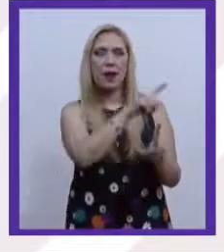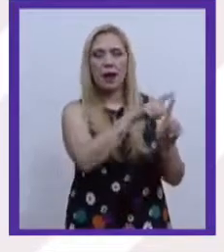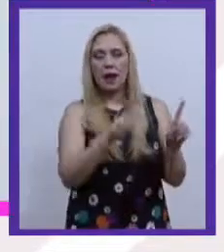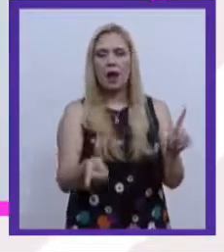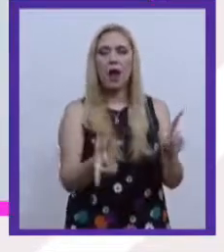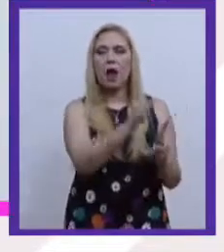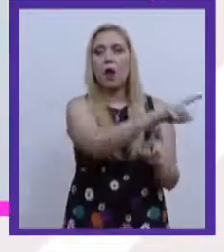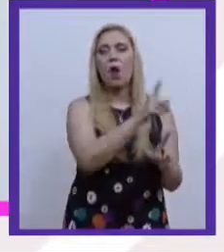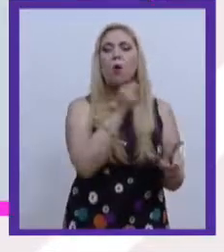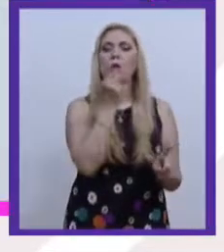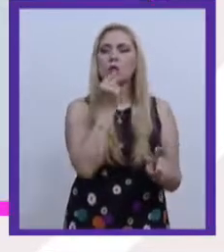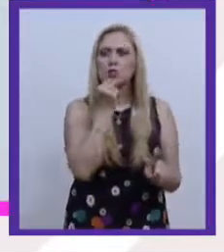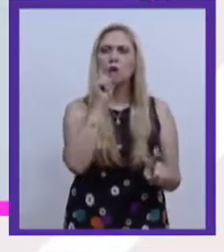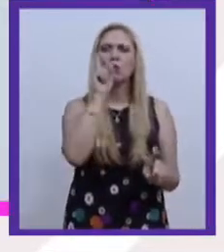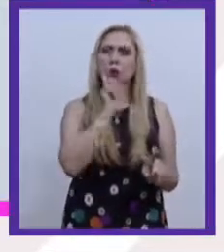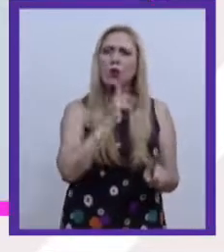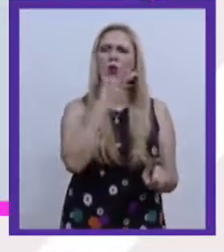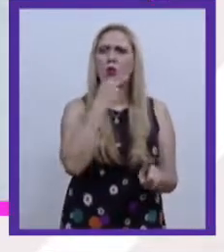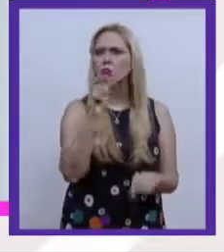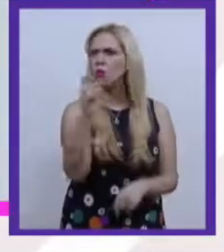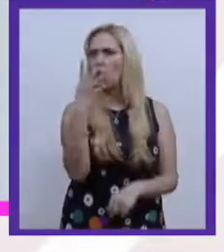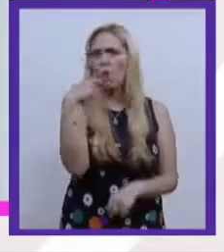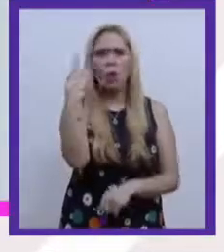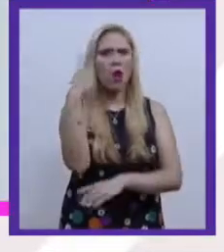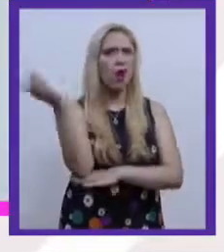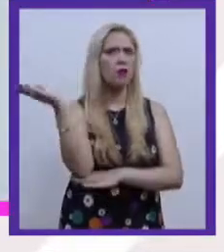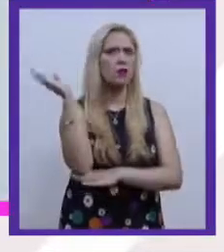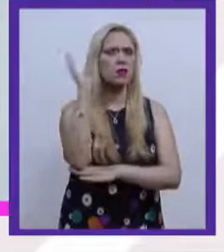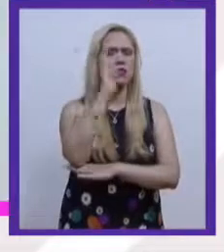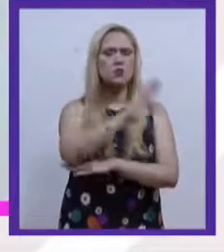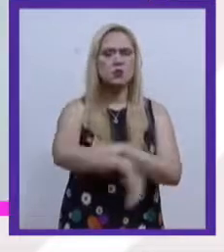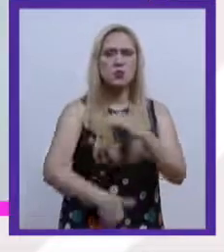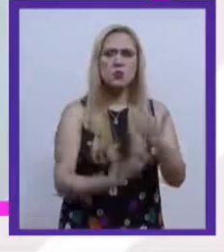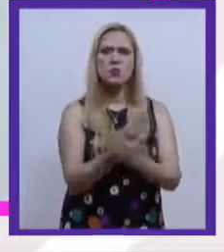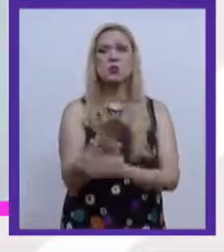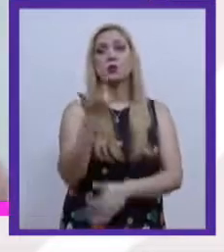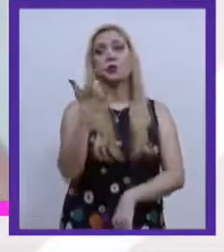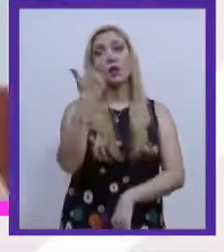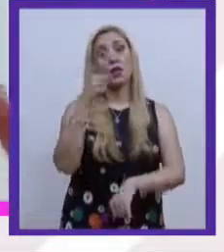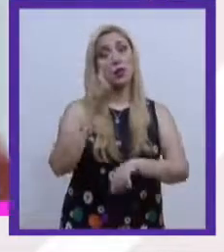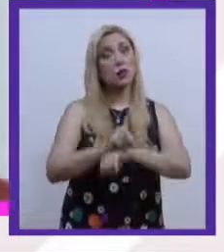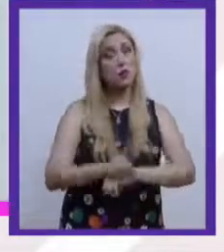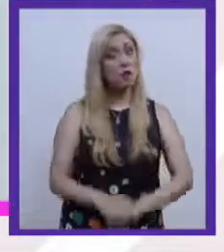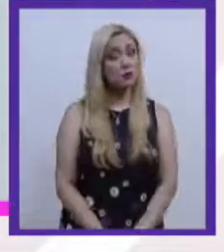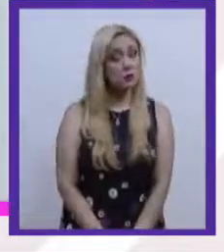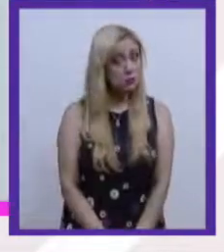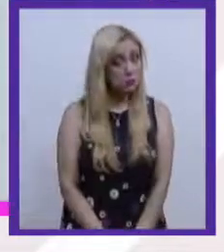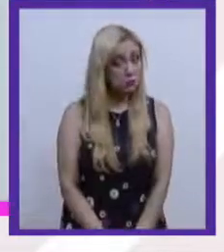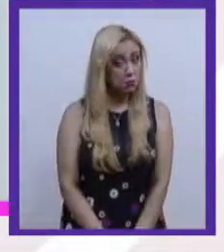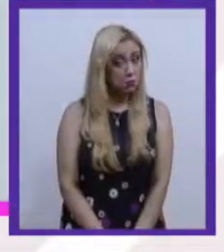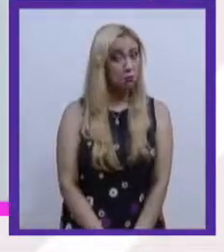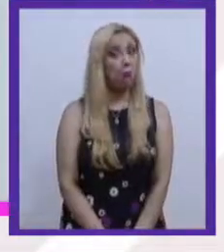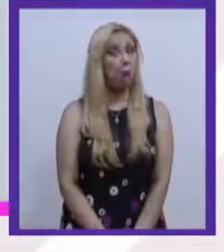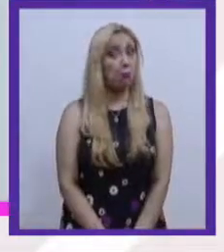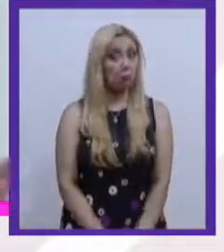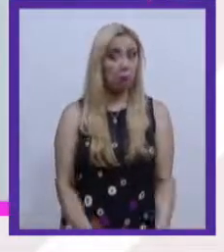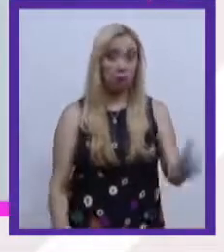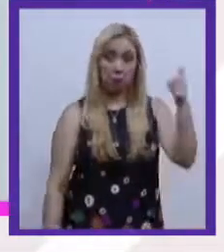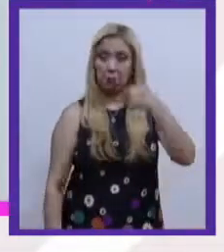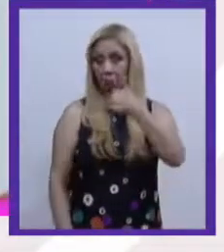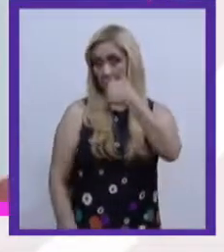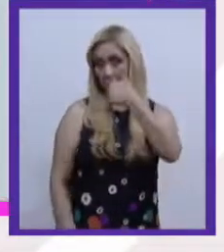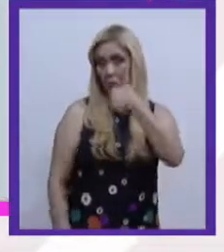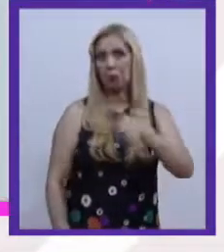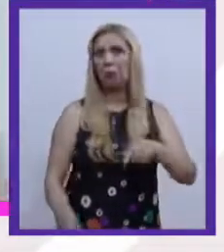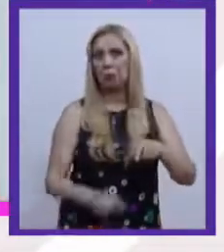policías, mujeres y hombres, 24 horas, 7 días de la semana. Entonces, bueno, ha sido un éxito, están a punto de